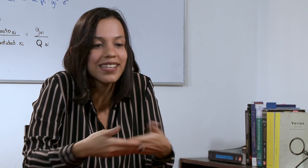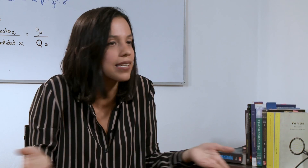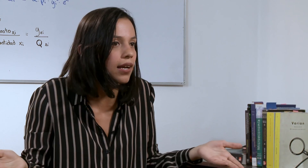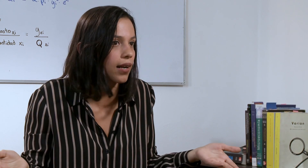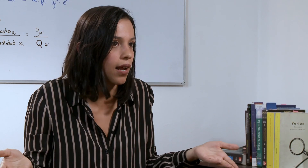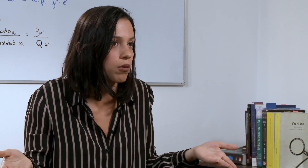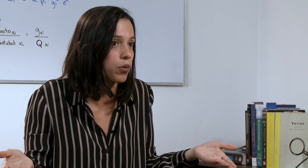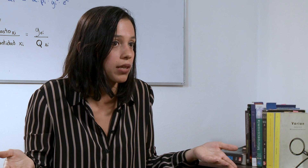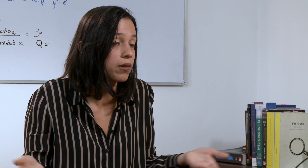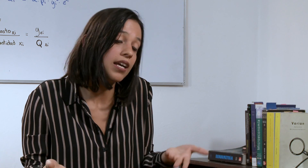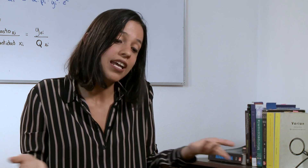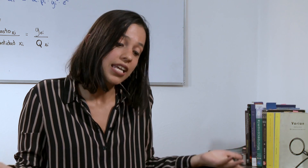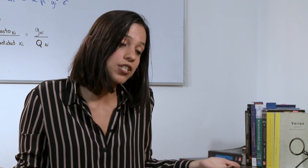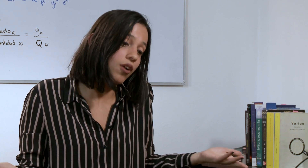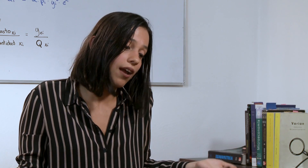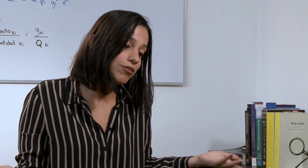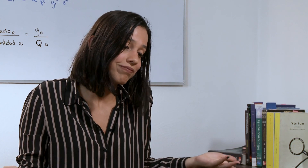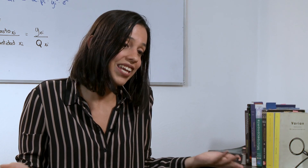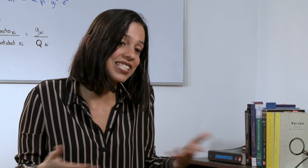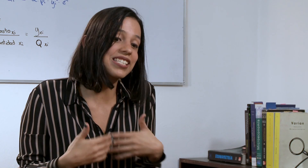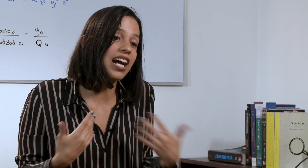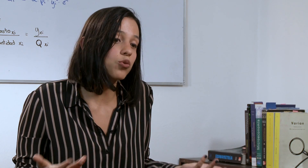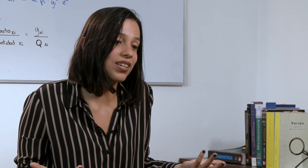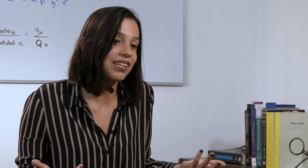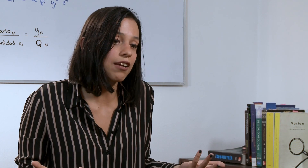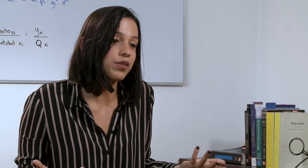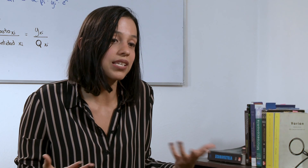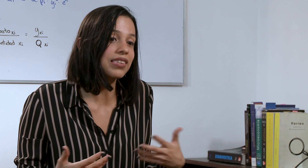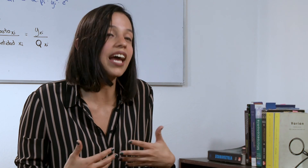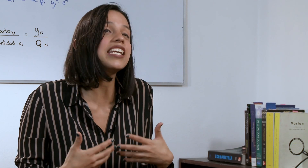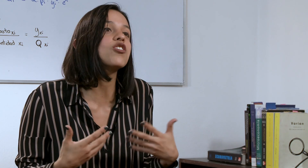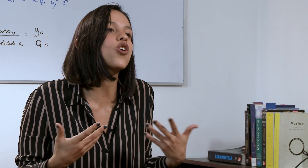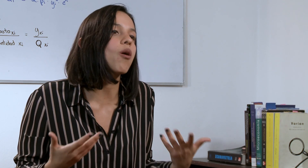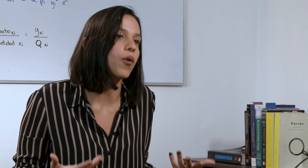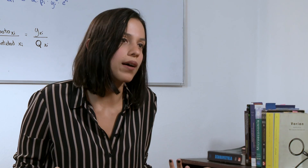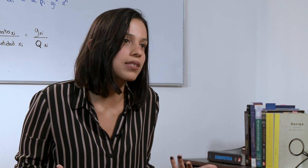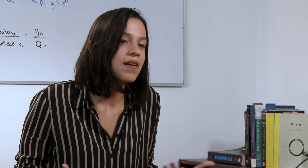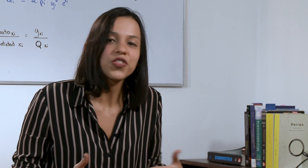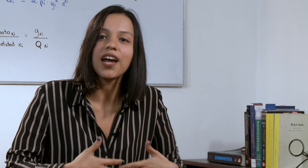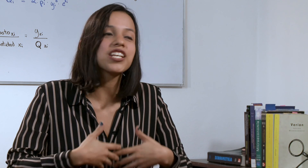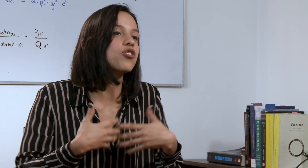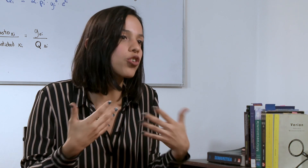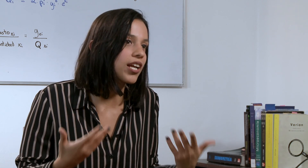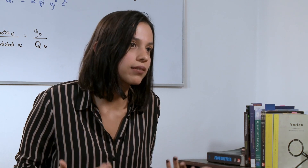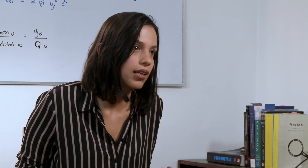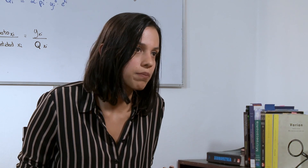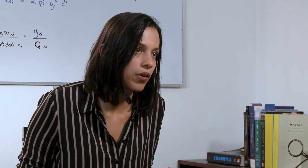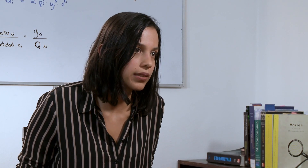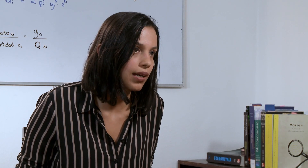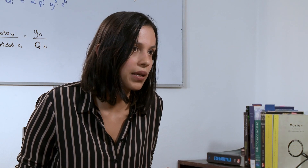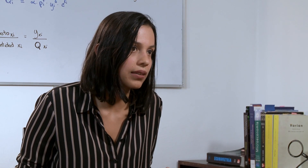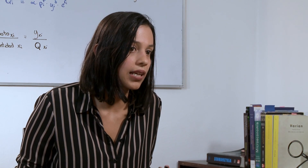porque ahí se desangra el erario público. Y yo creo que esas causas del déficit tan incómodas, tan